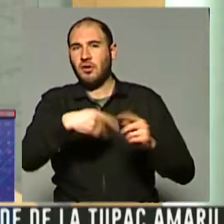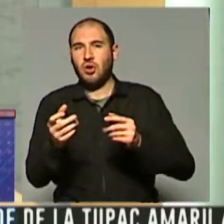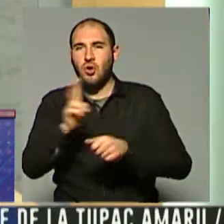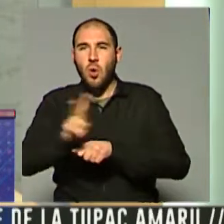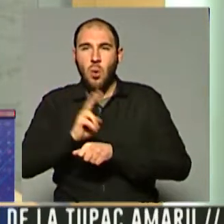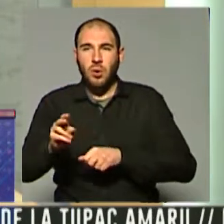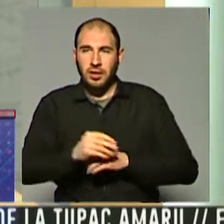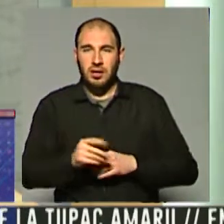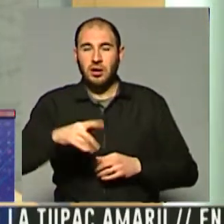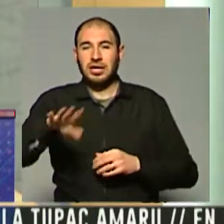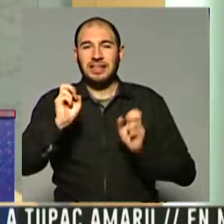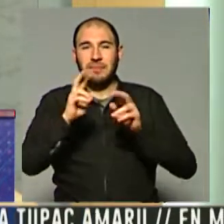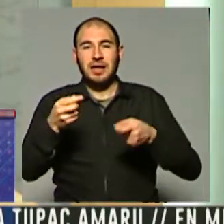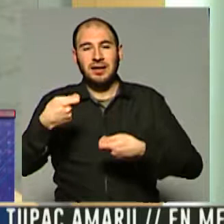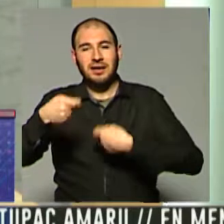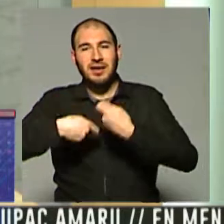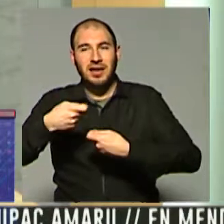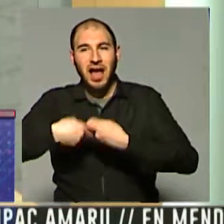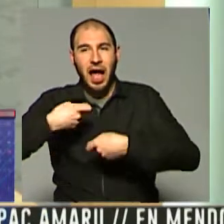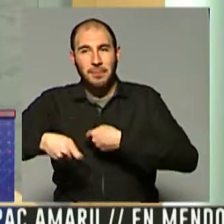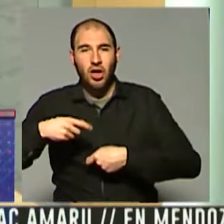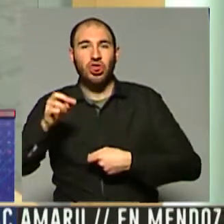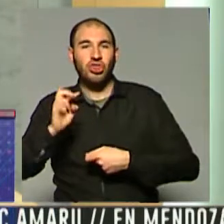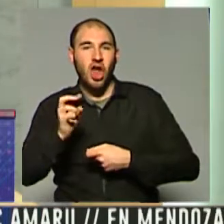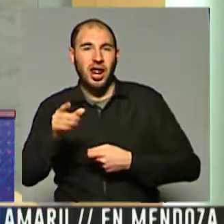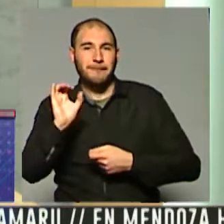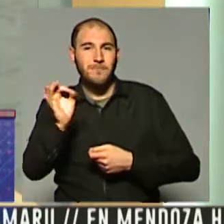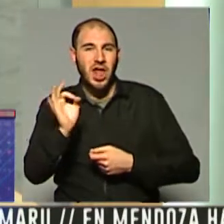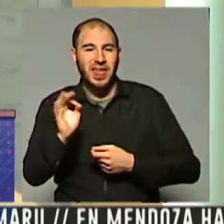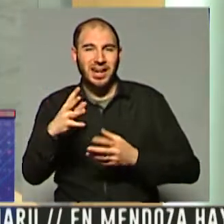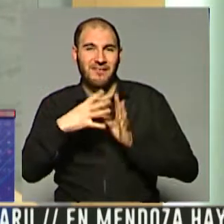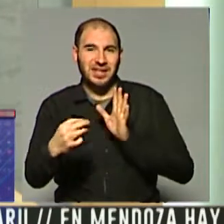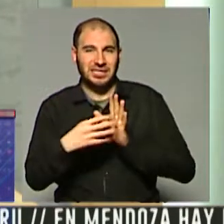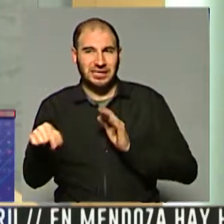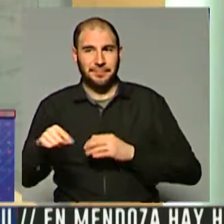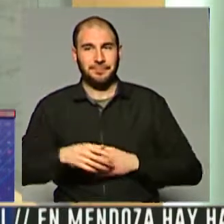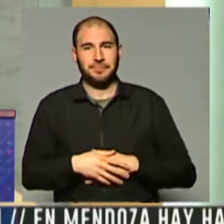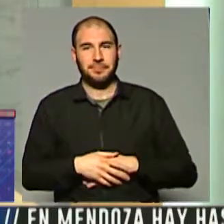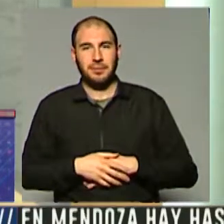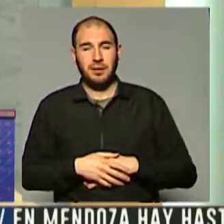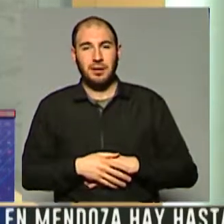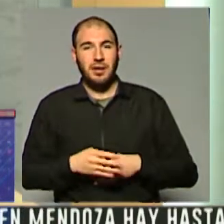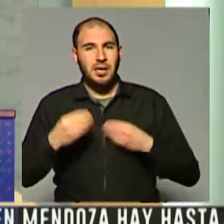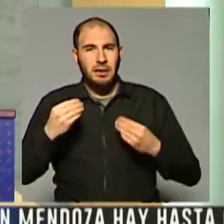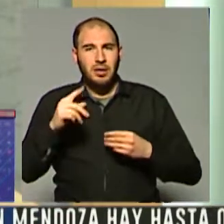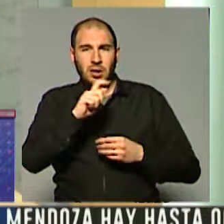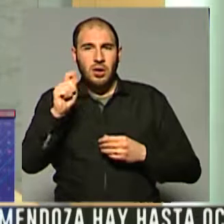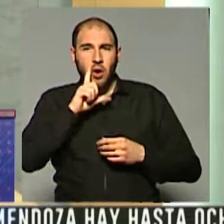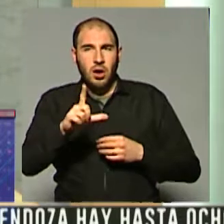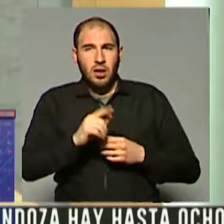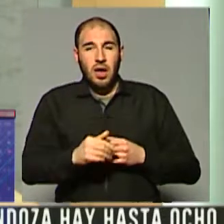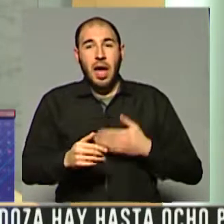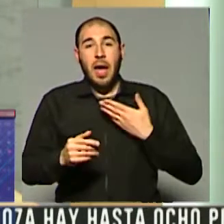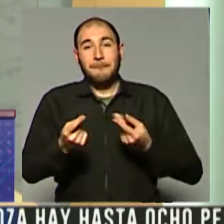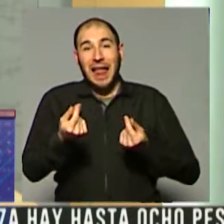refugio, fundamentalmente lo que es el tipo de cambio, el dólar, la moneda de referencia. Lo que ha ocurrido en el mes de julio es que la